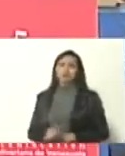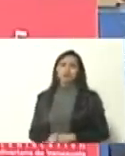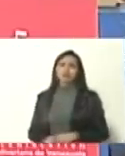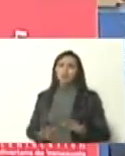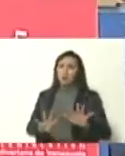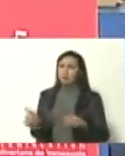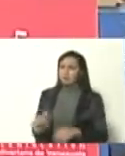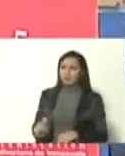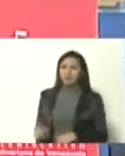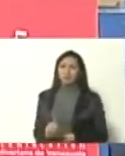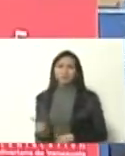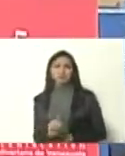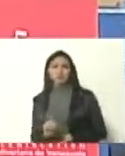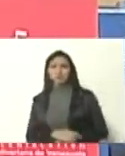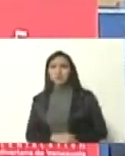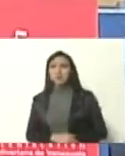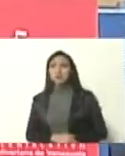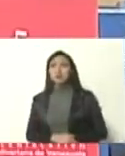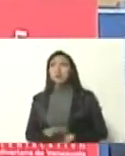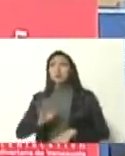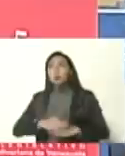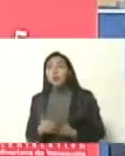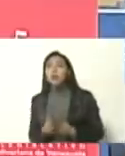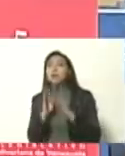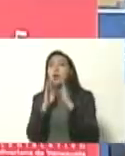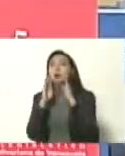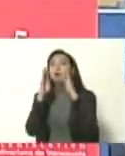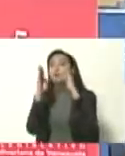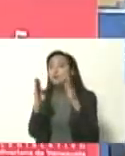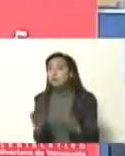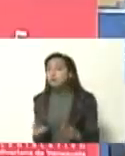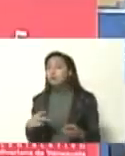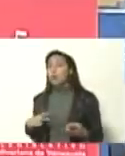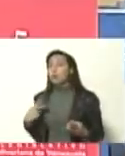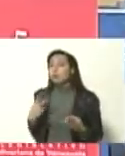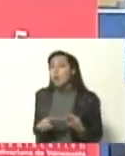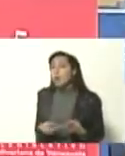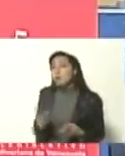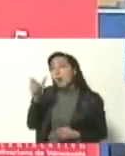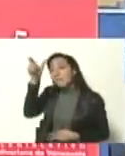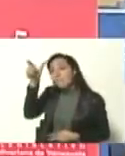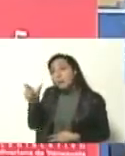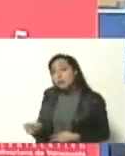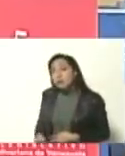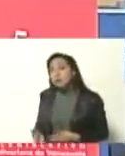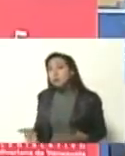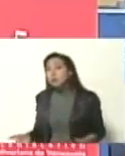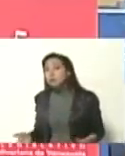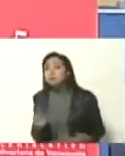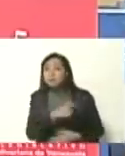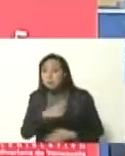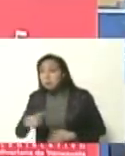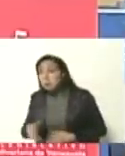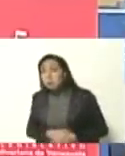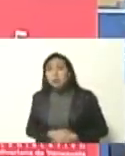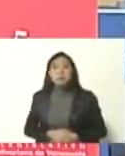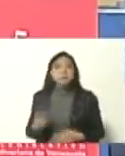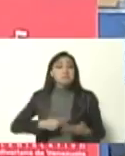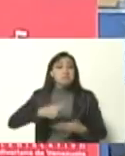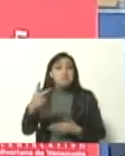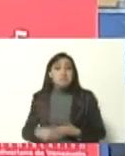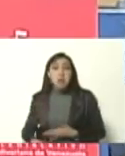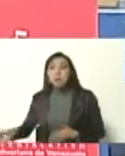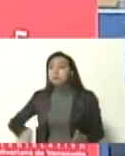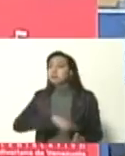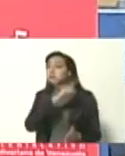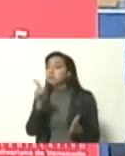9 meses, puesto que ya hay una confesión voluntaria, está completamente detallado el plan. Aquí está